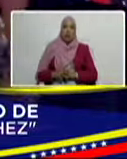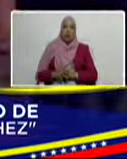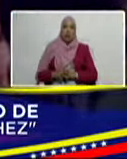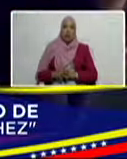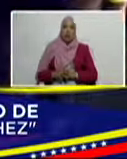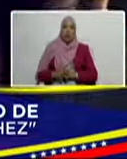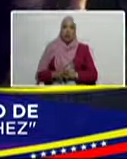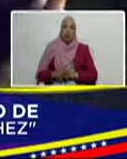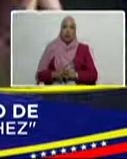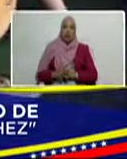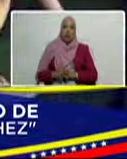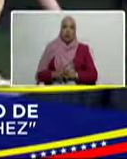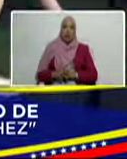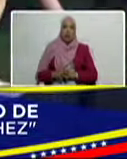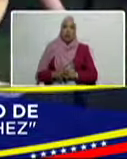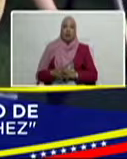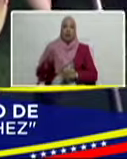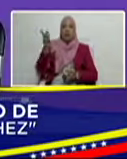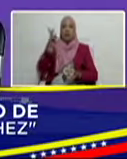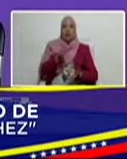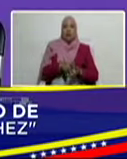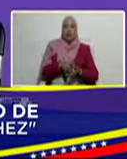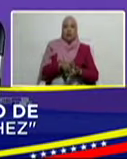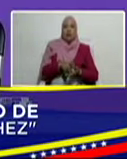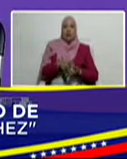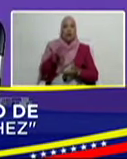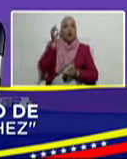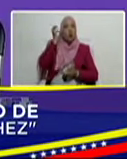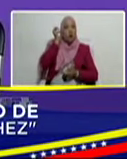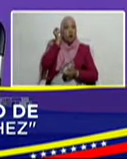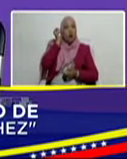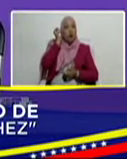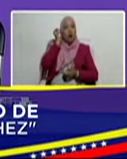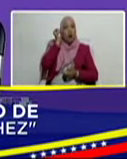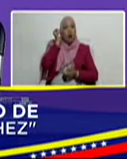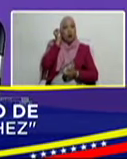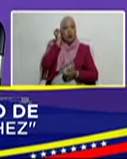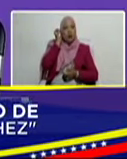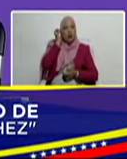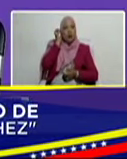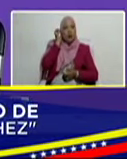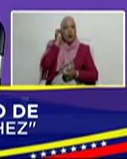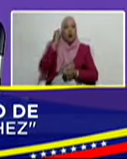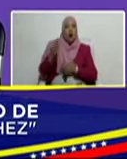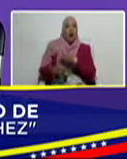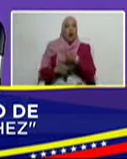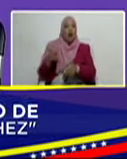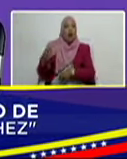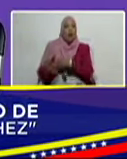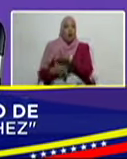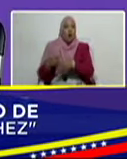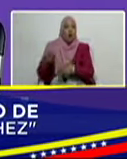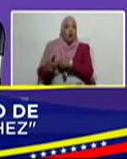Porque viene la mujer en revolución.